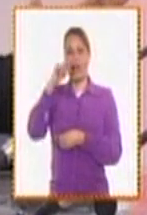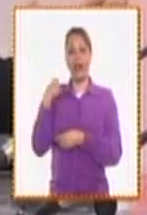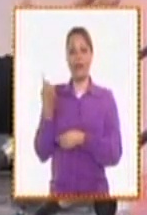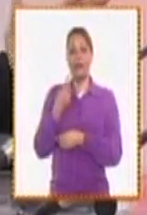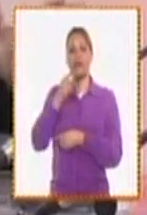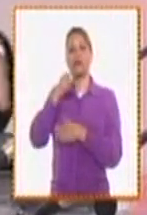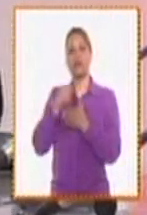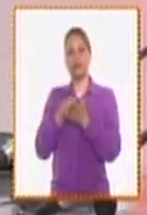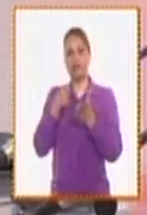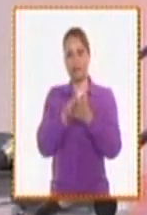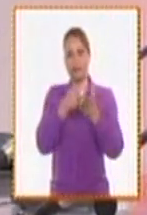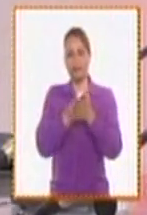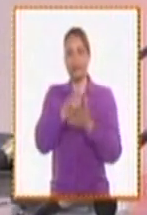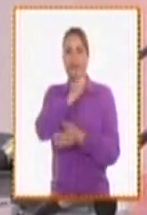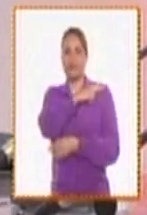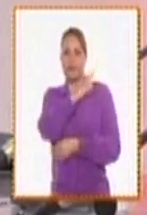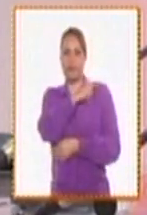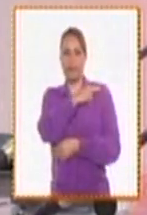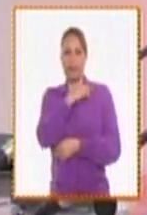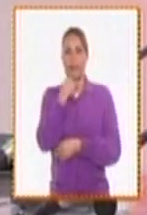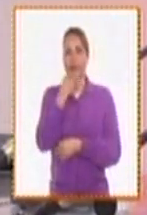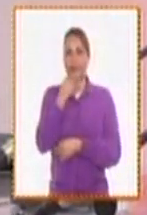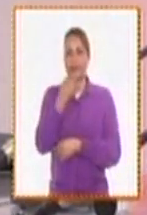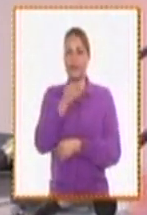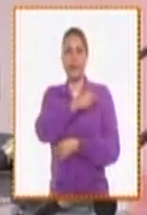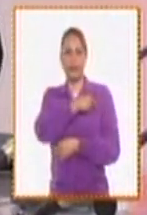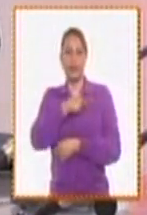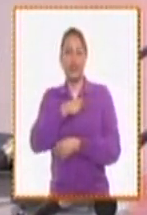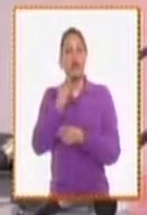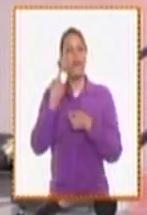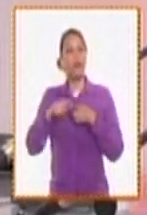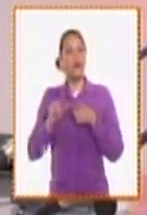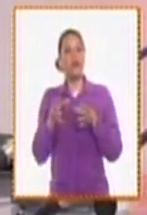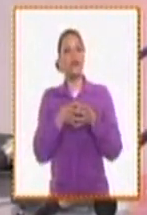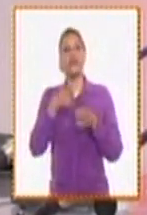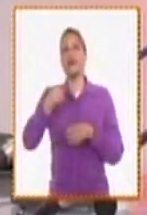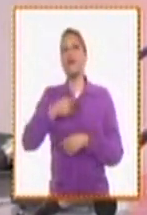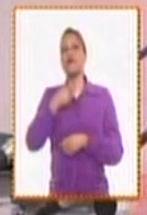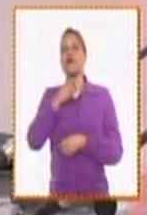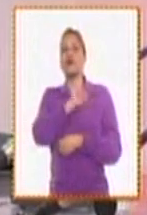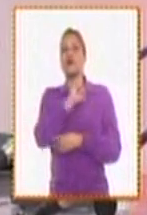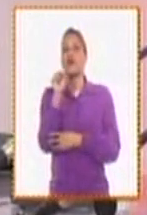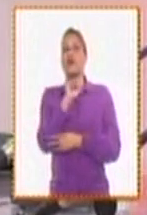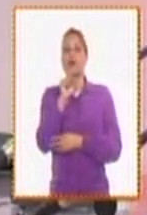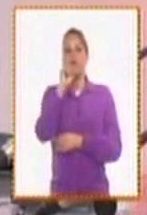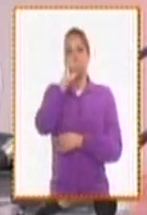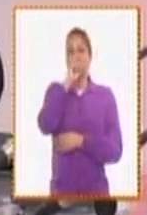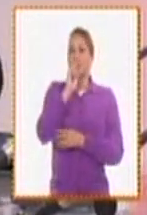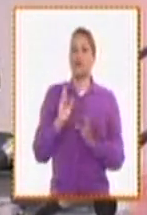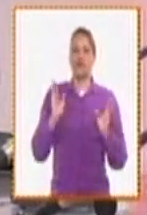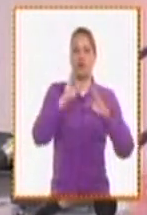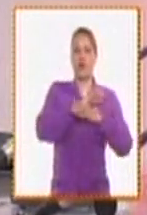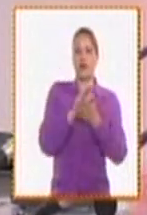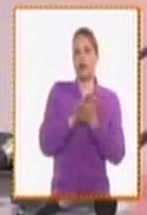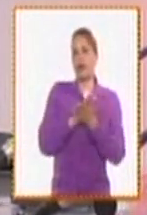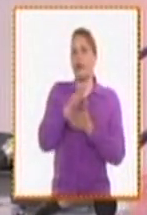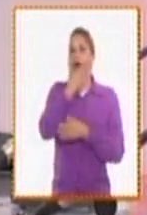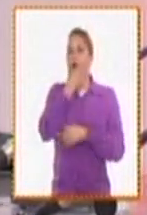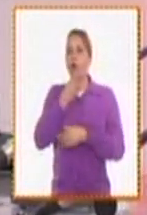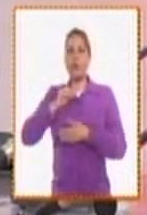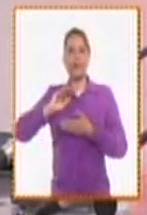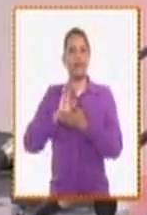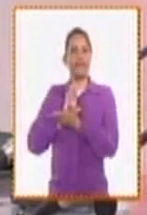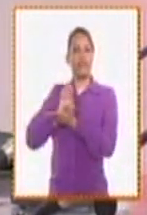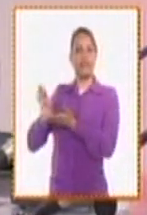enfrentan nuestras autoridades. Pero por el otro lado tenemos que lograr que no haya consumidores, que no haya jóvenes que caigan en